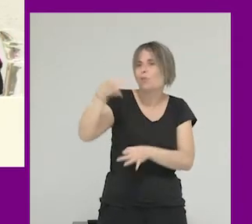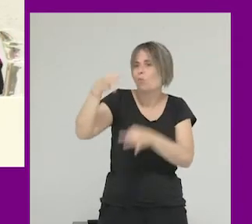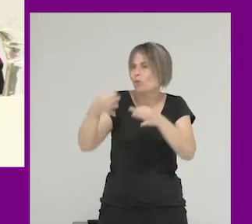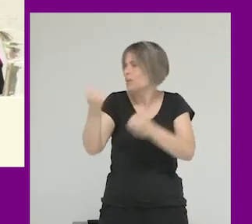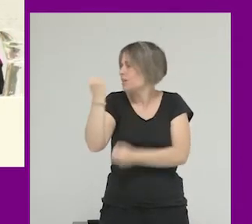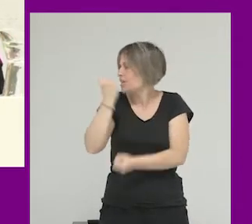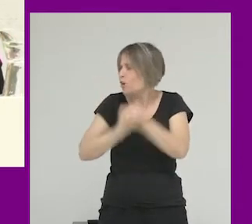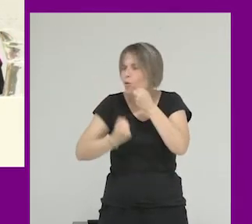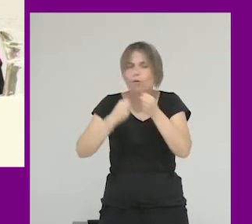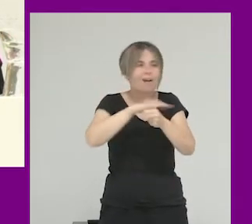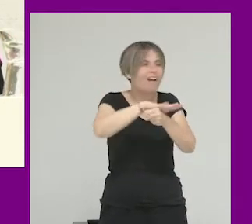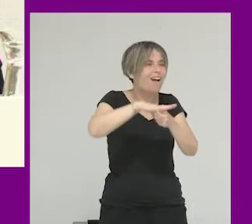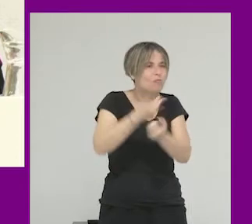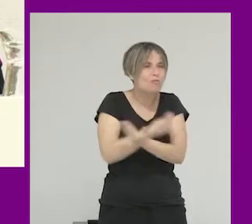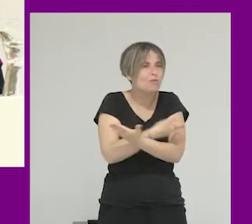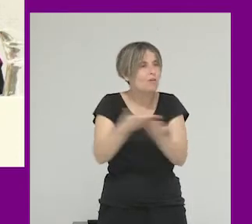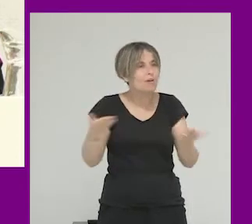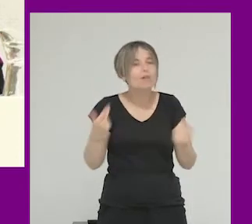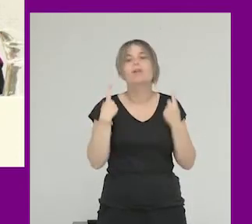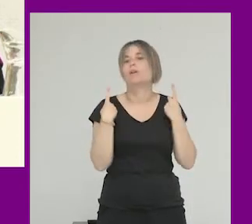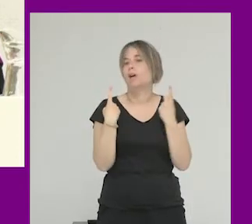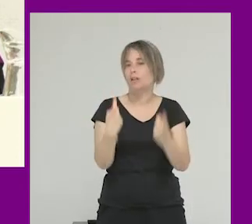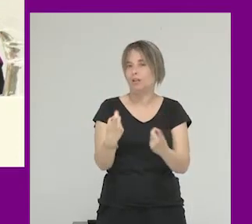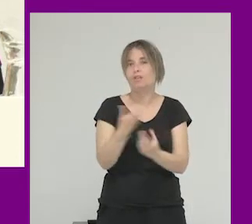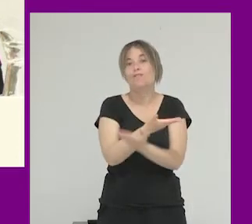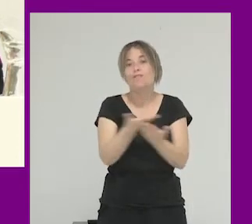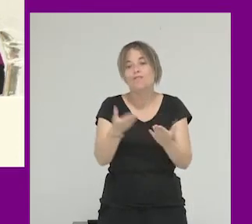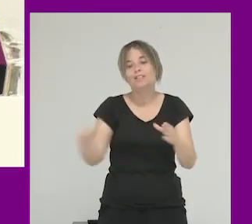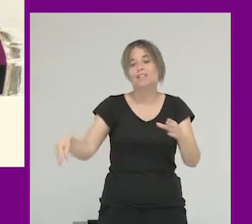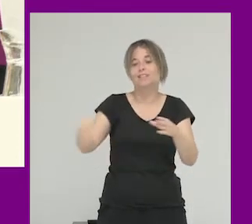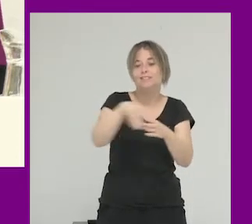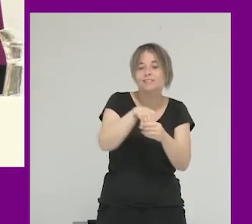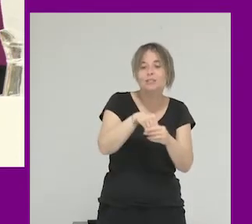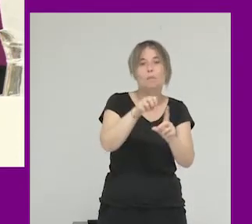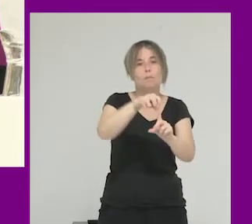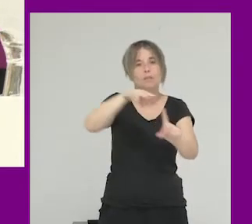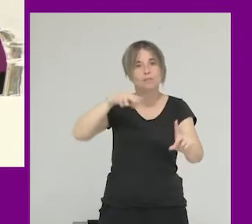económicas, es necesario esa introducción de la